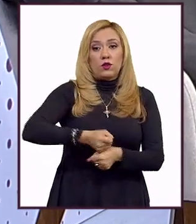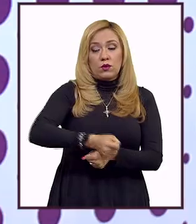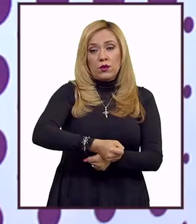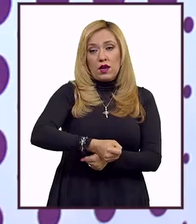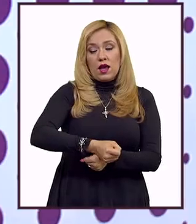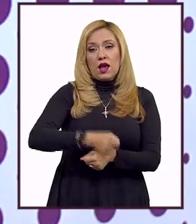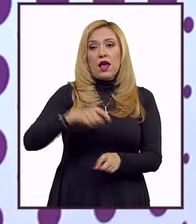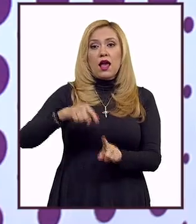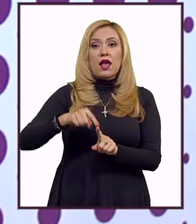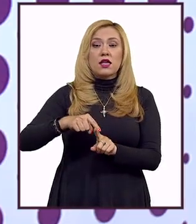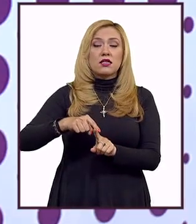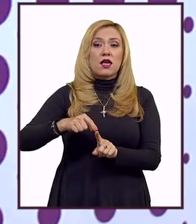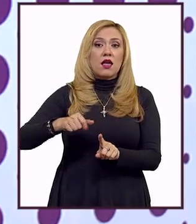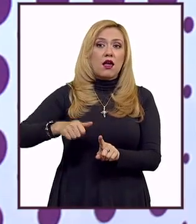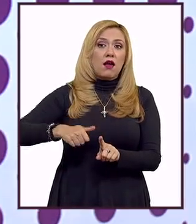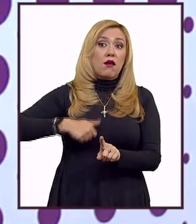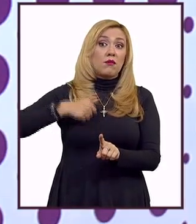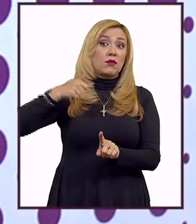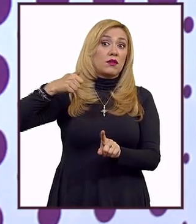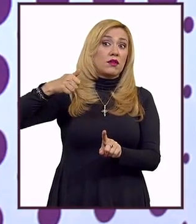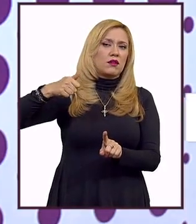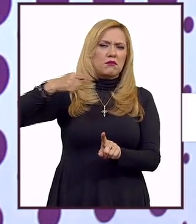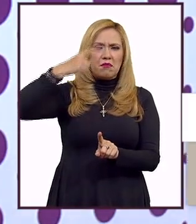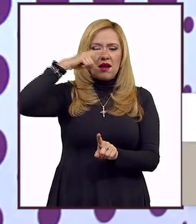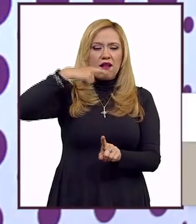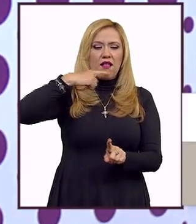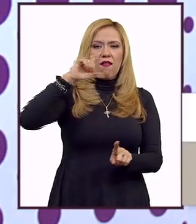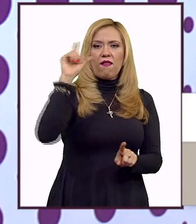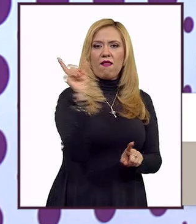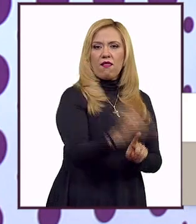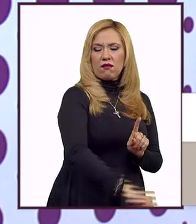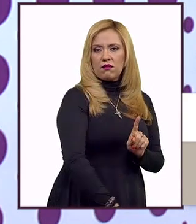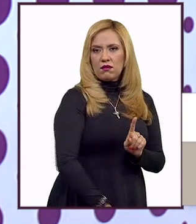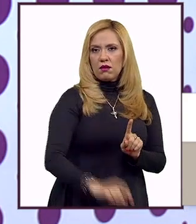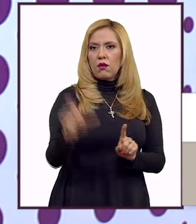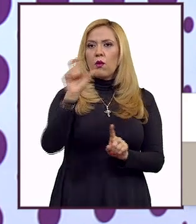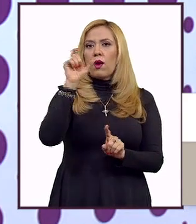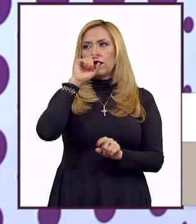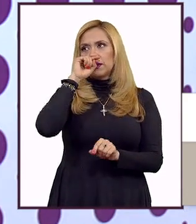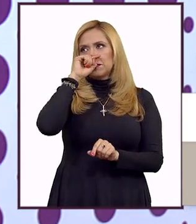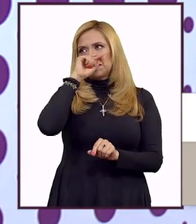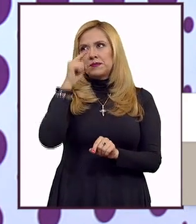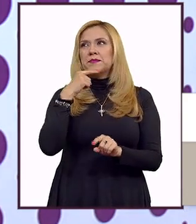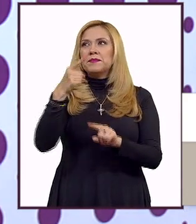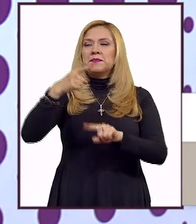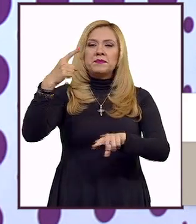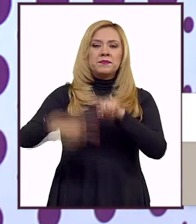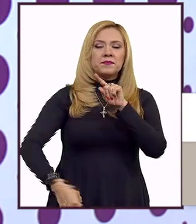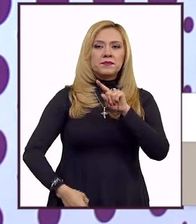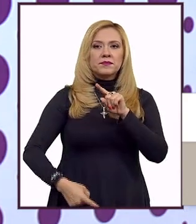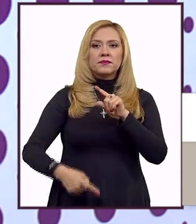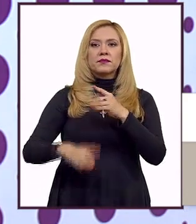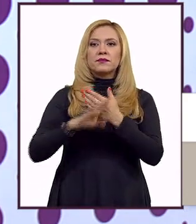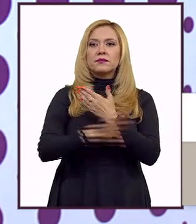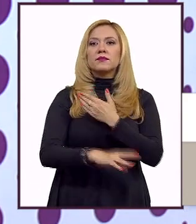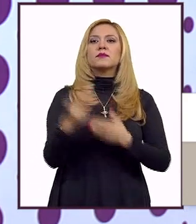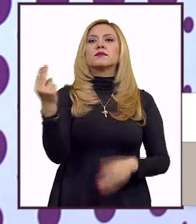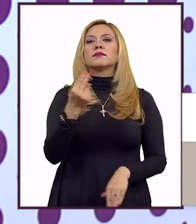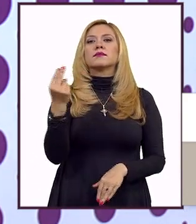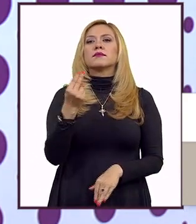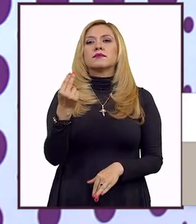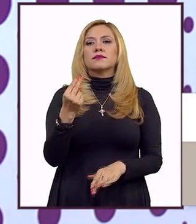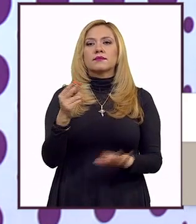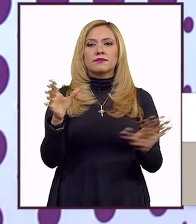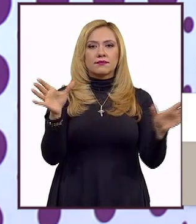de oportunidad y el trato penal cruel, inhumano y degradante también lo es. Entonces, cuando hablamos de prevención de estos actos, lo que necesitamos es